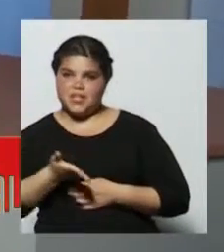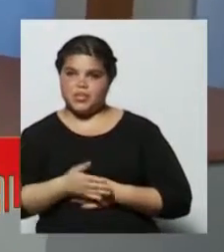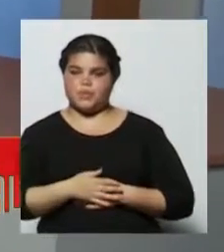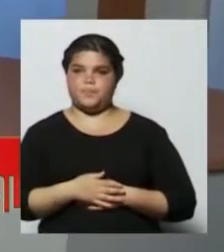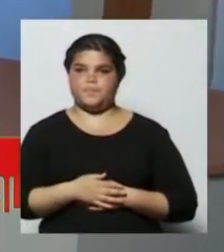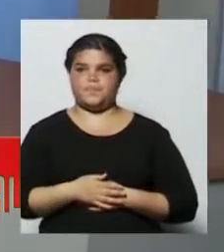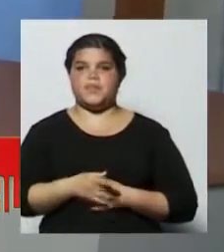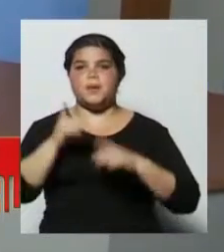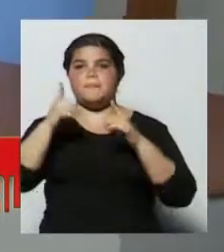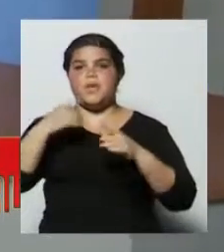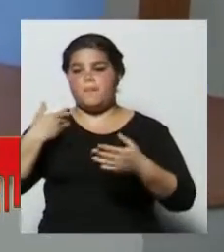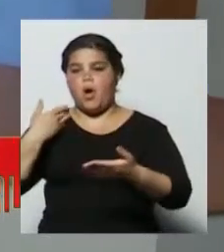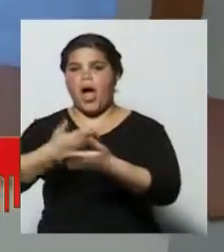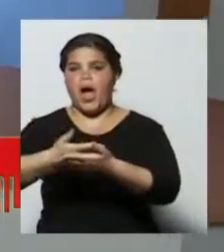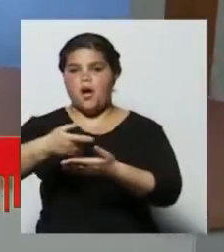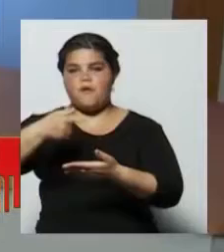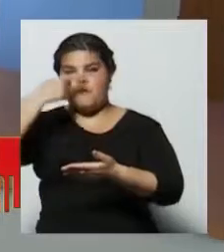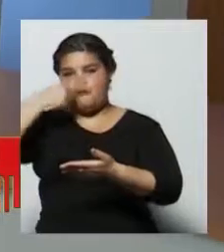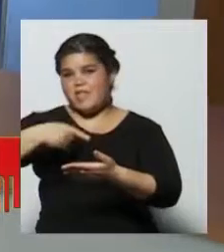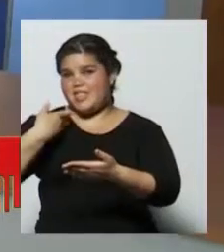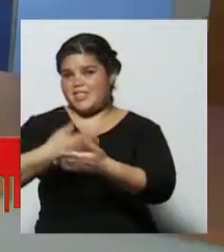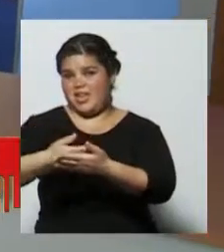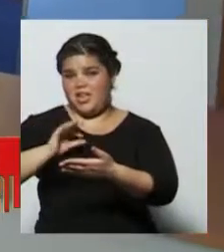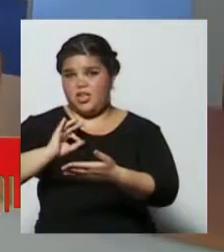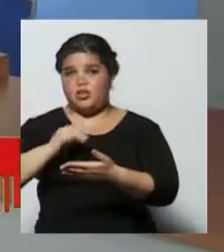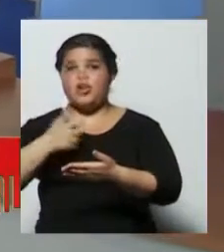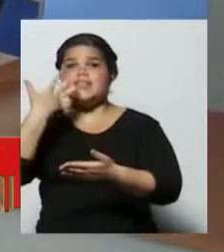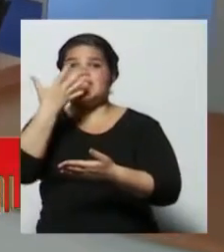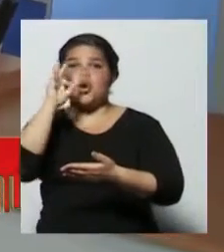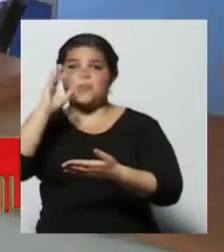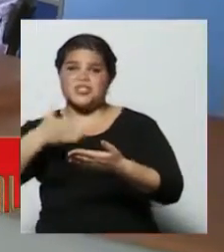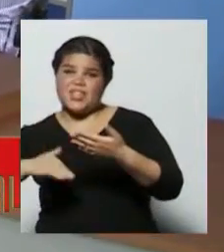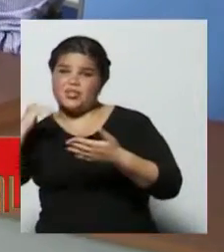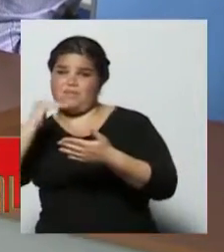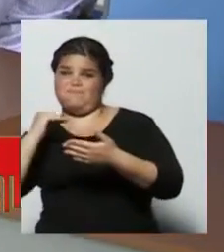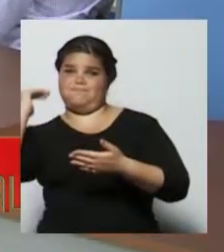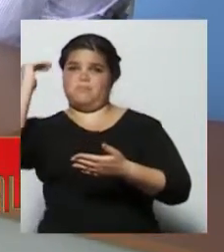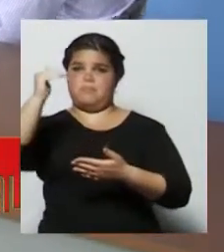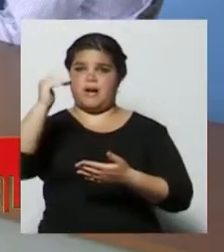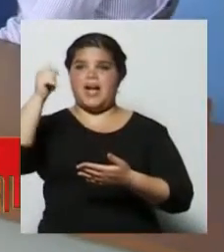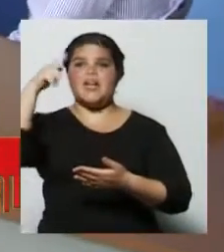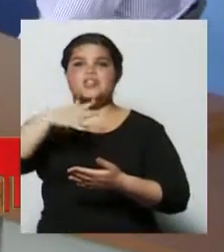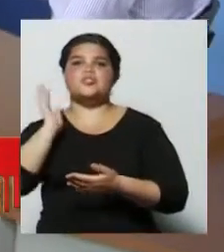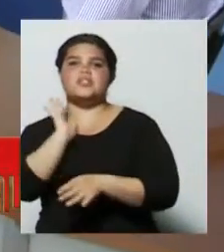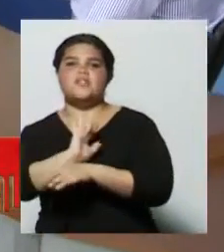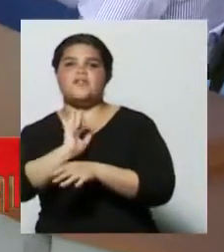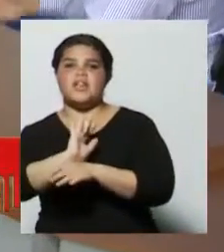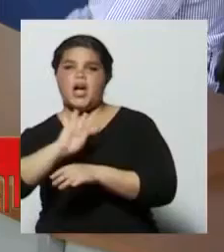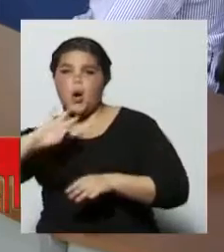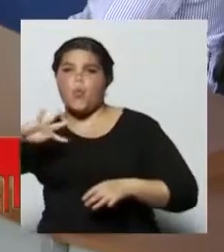se espera que a fin de año sea arriba del 5%. O sea, el volumen de subsidios se ha cuadruplicado en estos